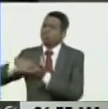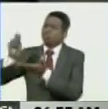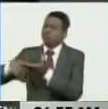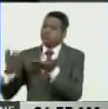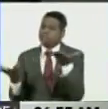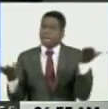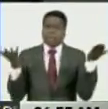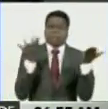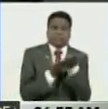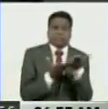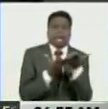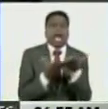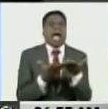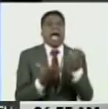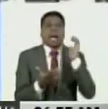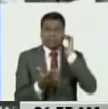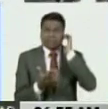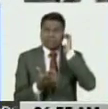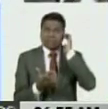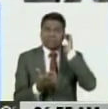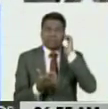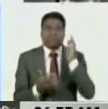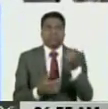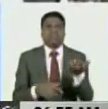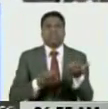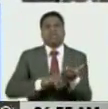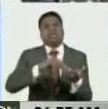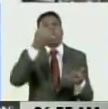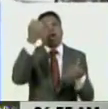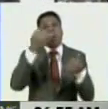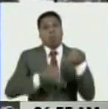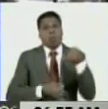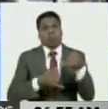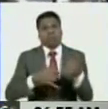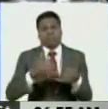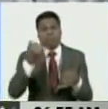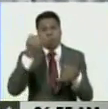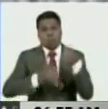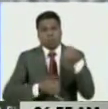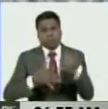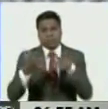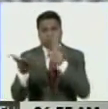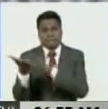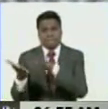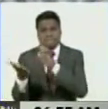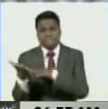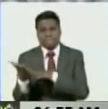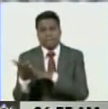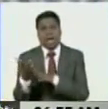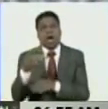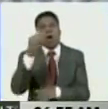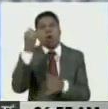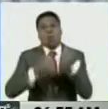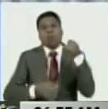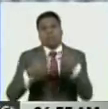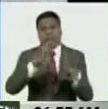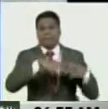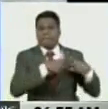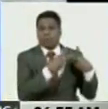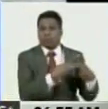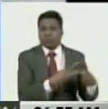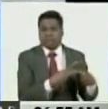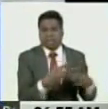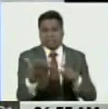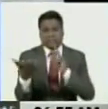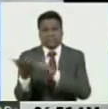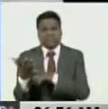como registrada es la de el último fin de semana, porque la válida es la última voluntad.